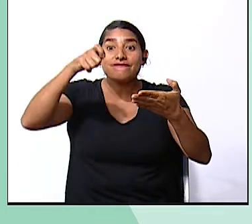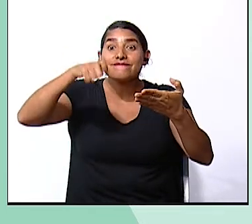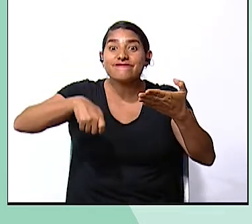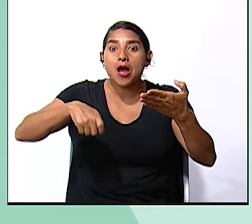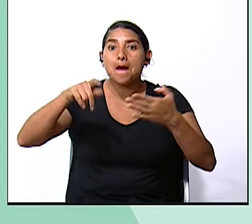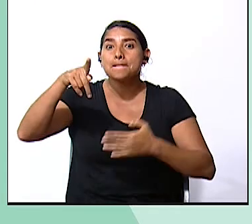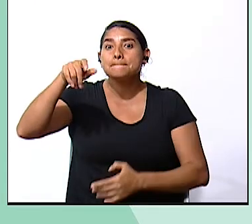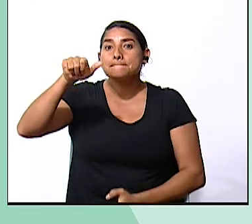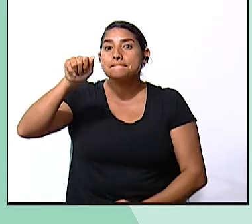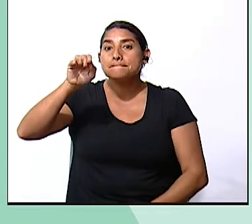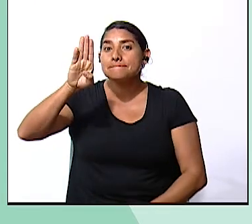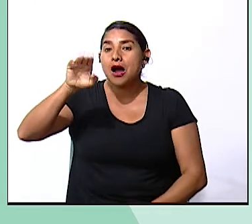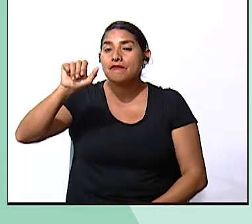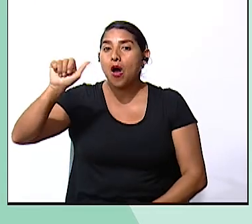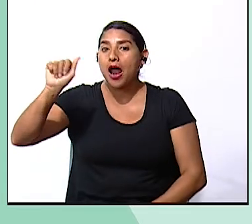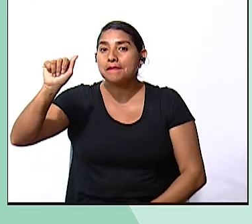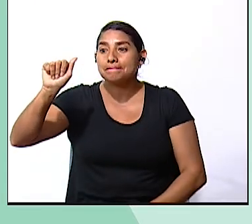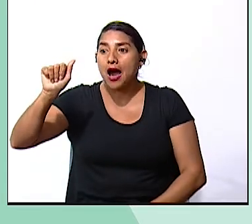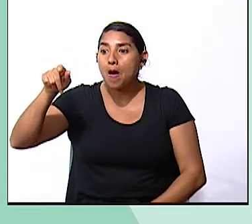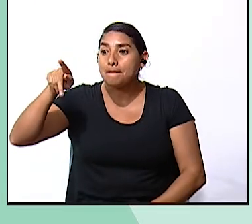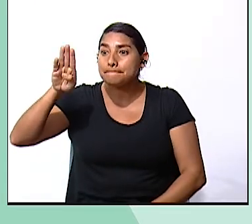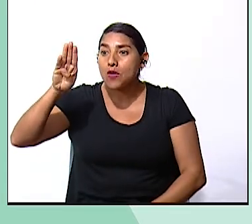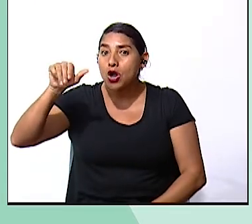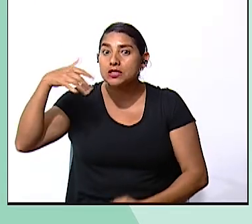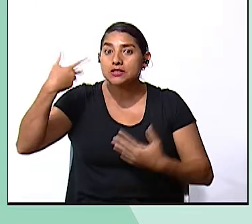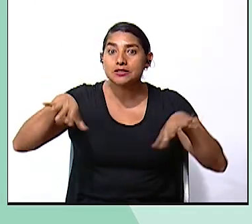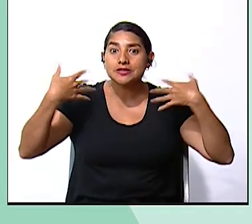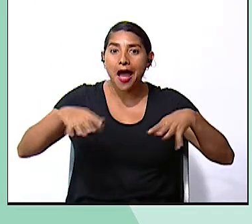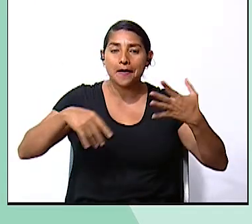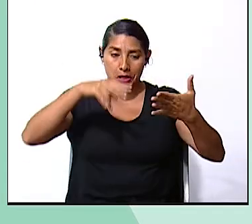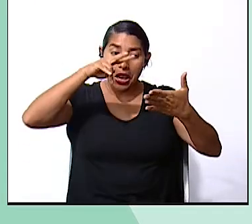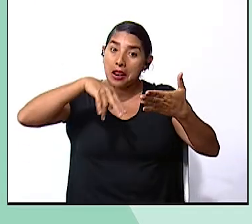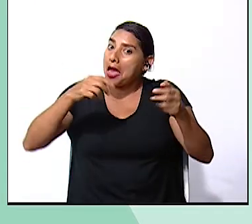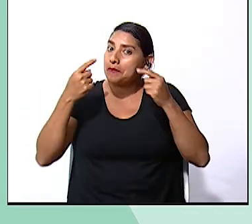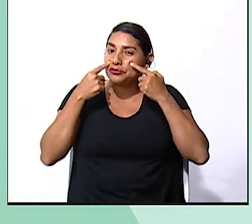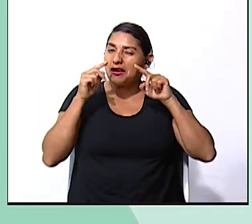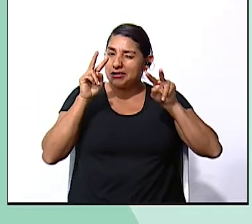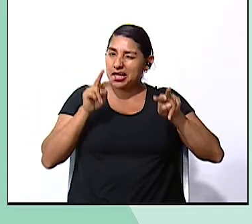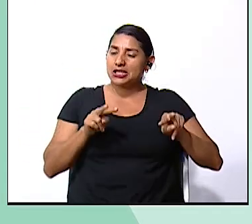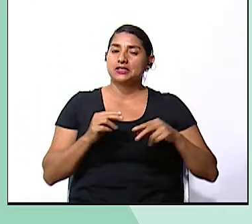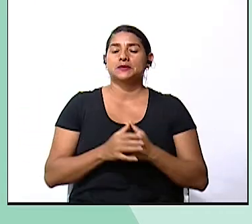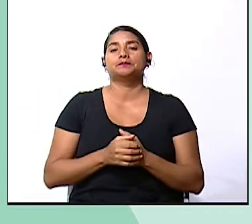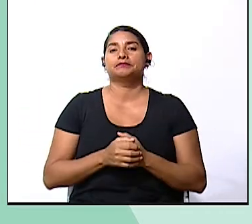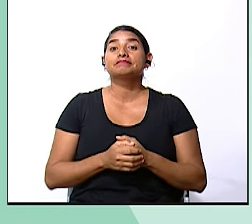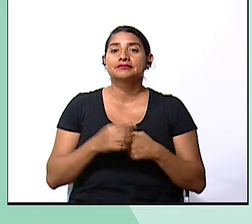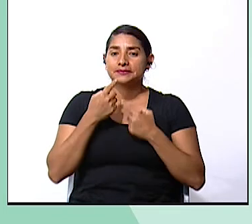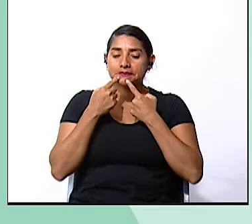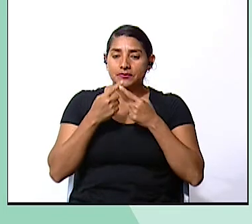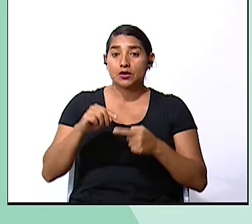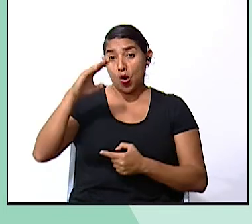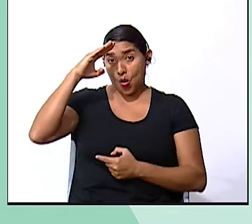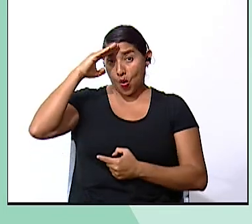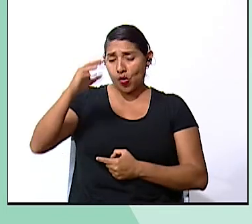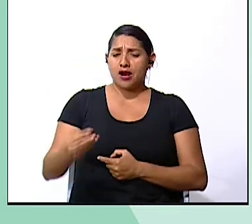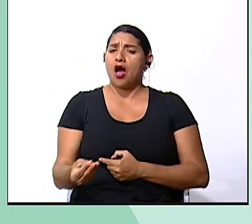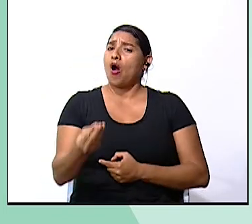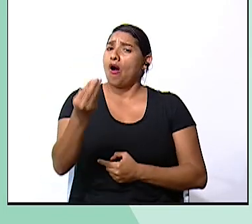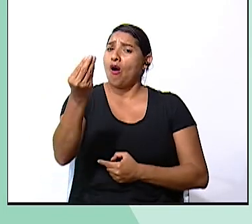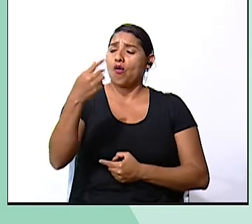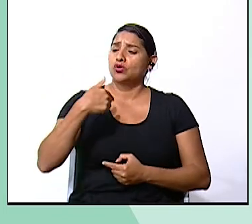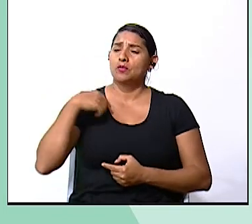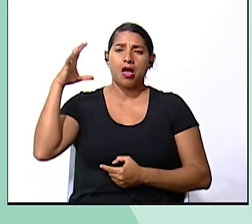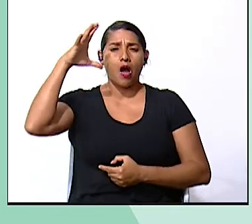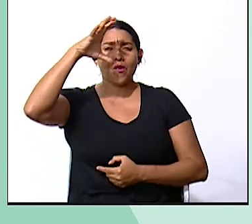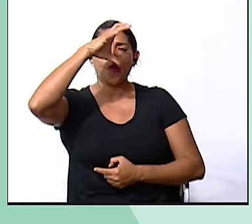por Pablo Alvarado Bonilla. Leamos a ver. Dice: hola jóvenes, me he